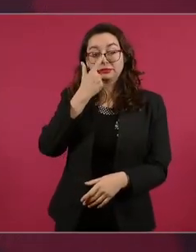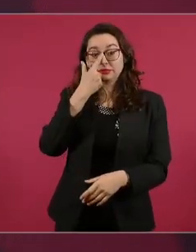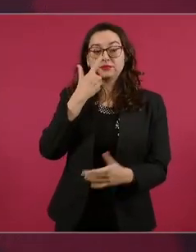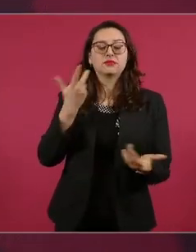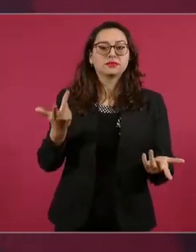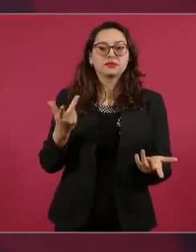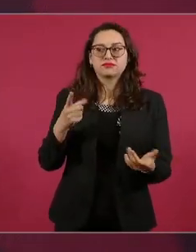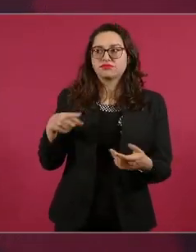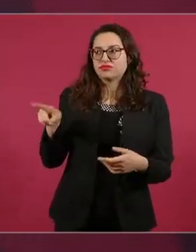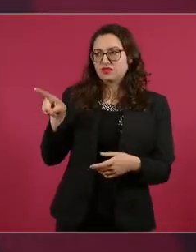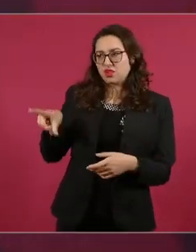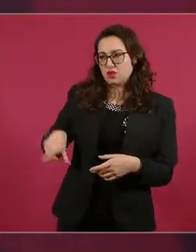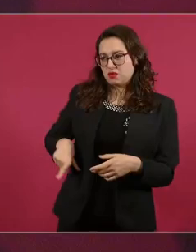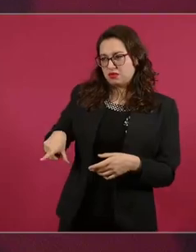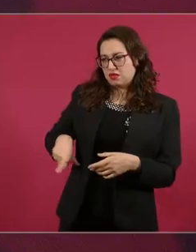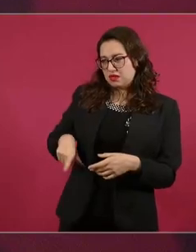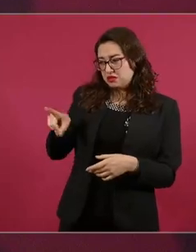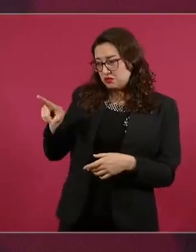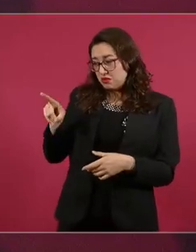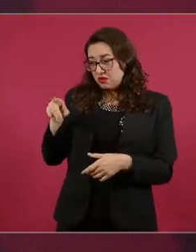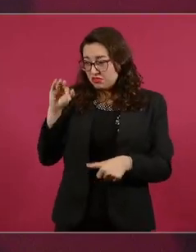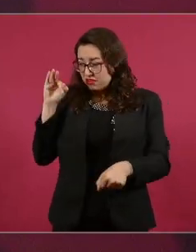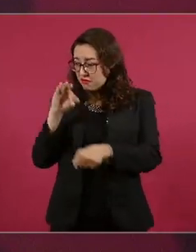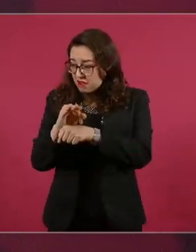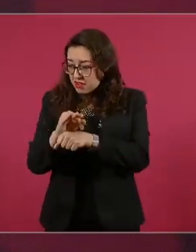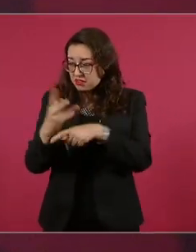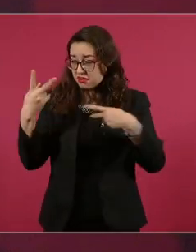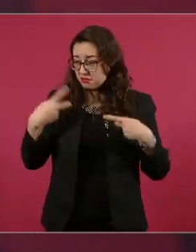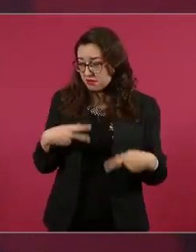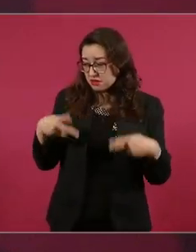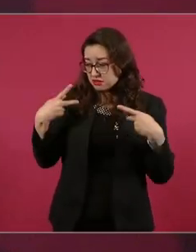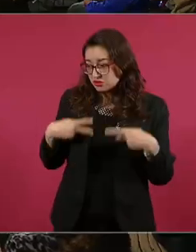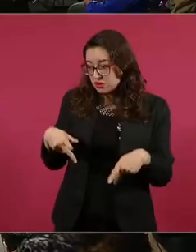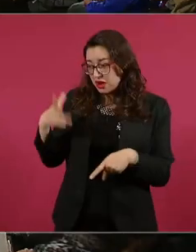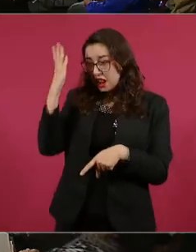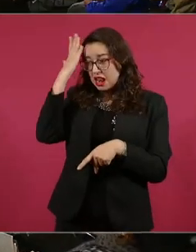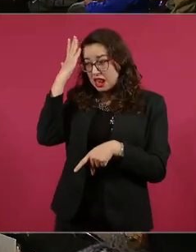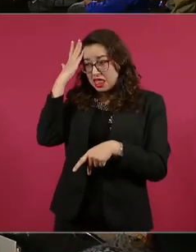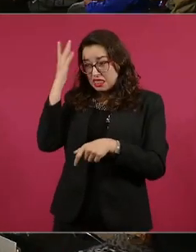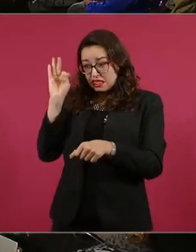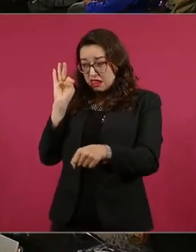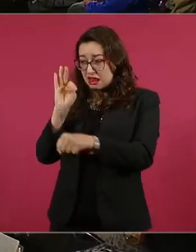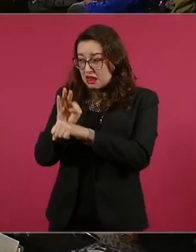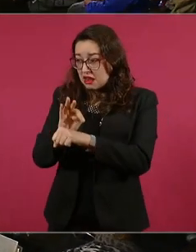que defienden al pueblo y no están al servicio